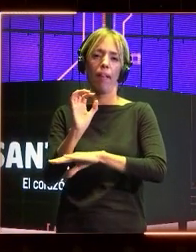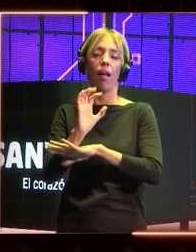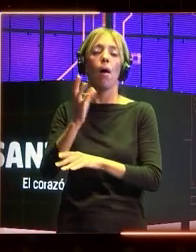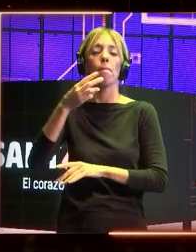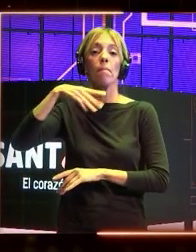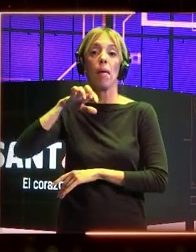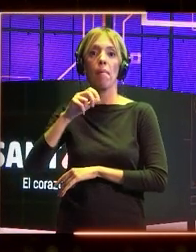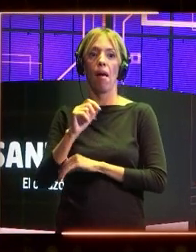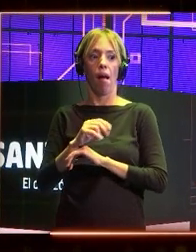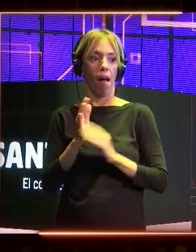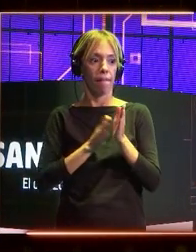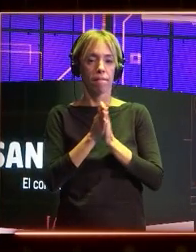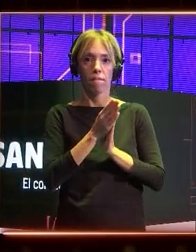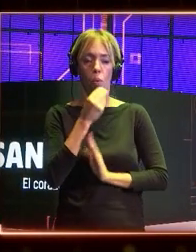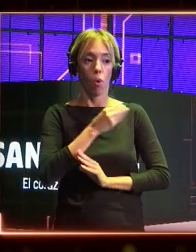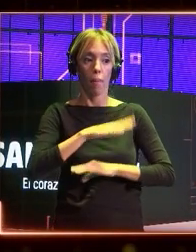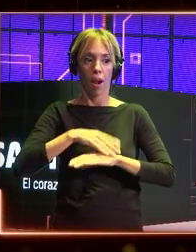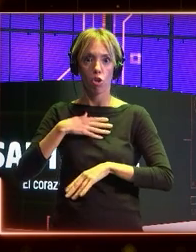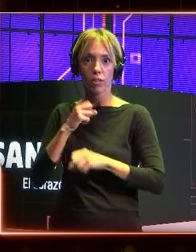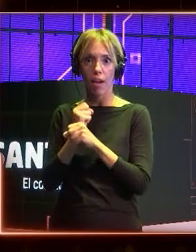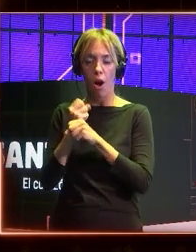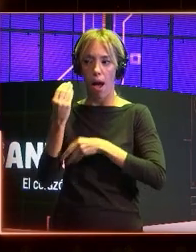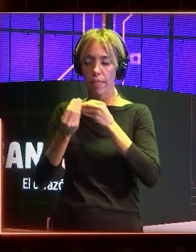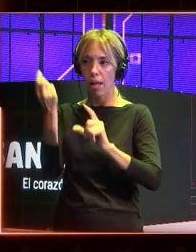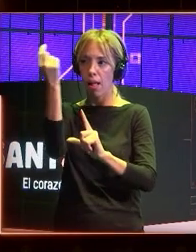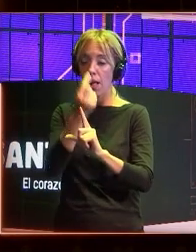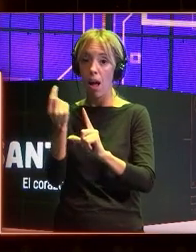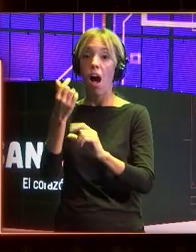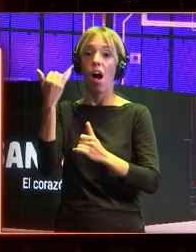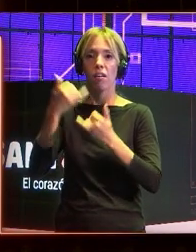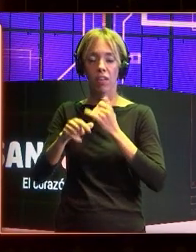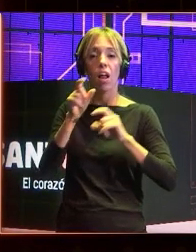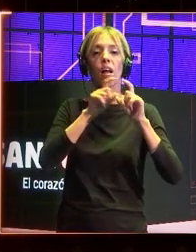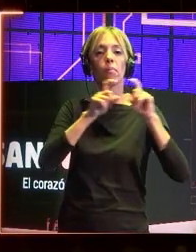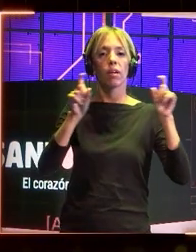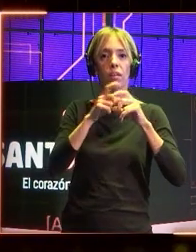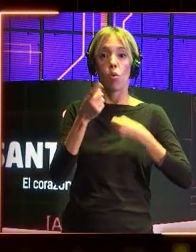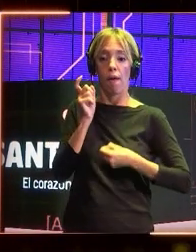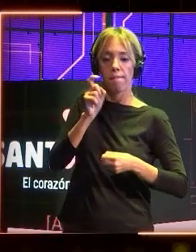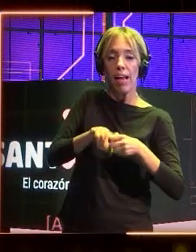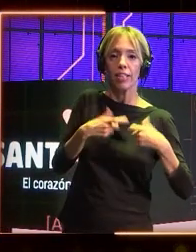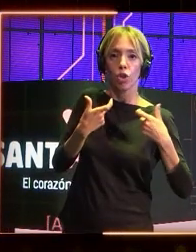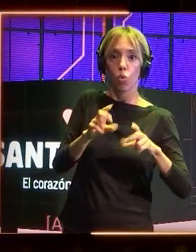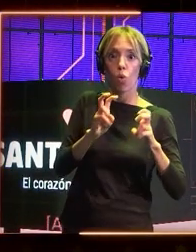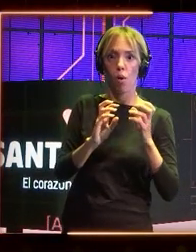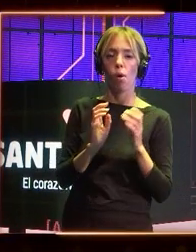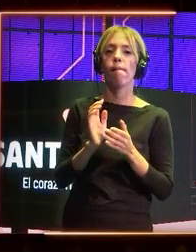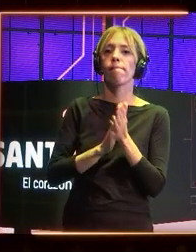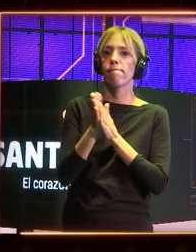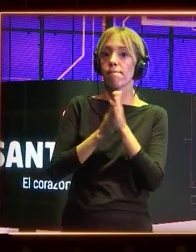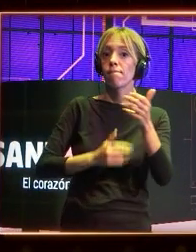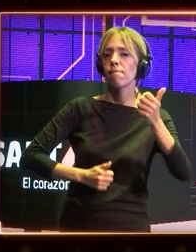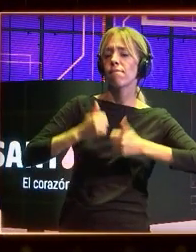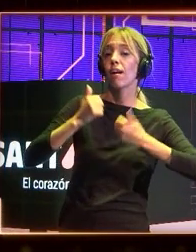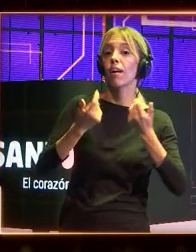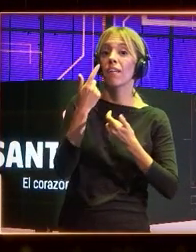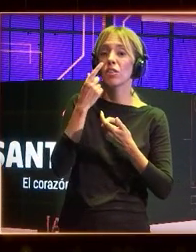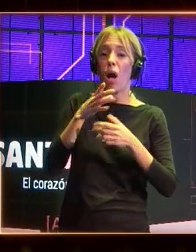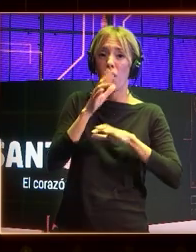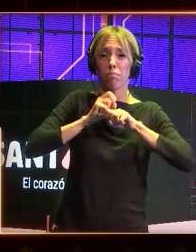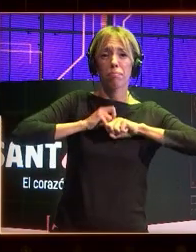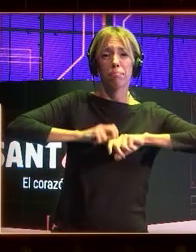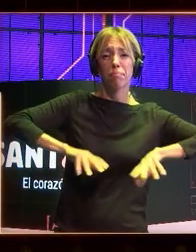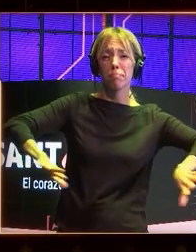trabajos y Desde este momento muchas empresas han entrado a competir en este nuevo sector que se ha generado y hemos visto como esto se ha